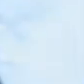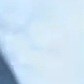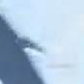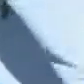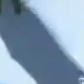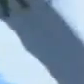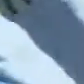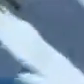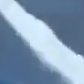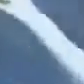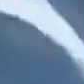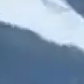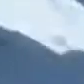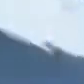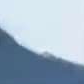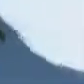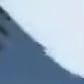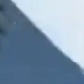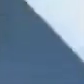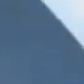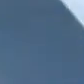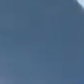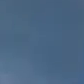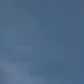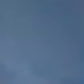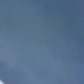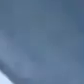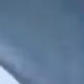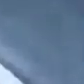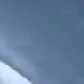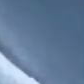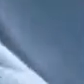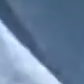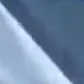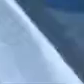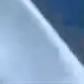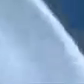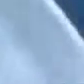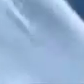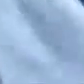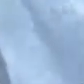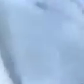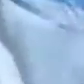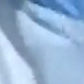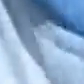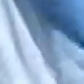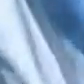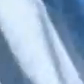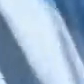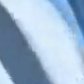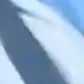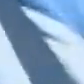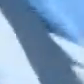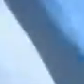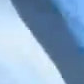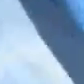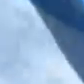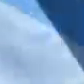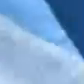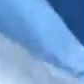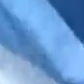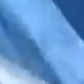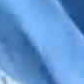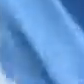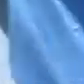de la Televisión Pública, junto a todas las emisoras que integran la Cadena Nacional de Radio y Televisión de todo el país y el Servicio